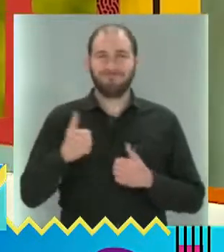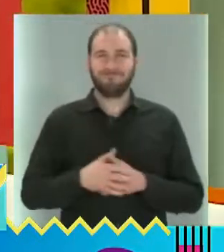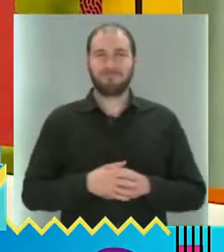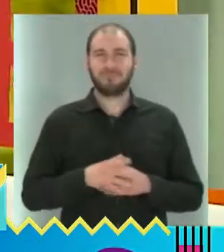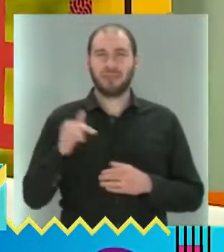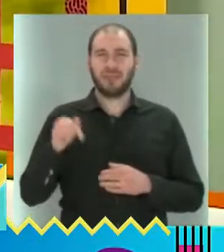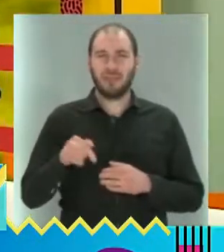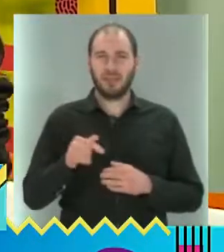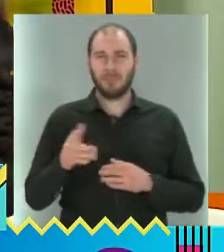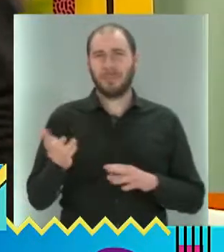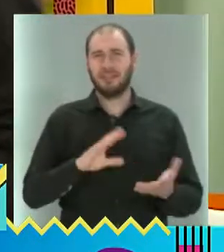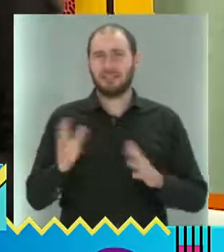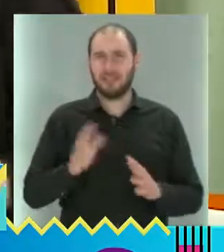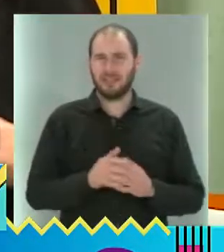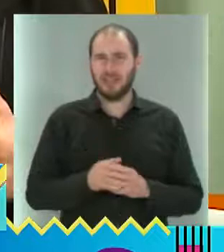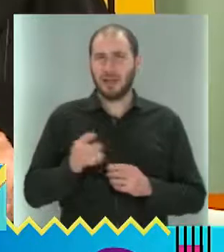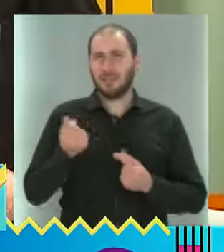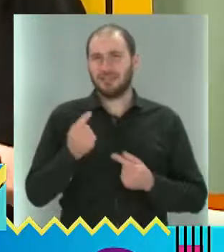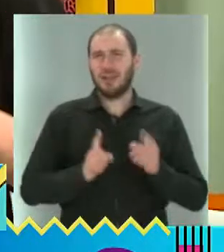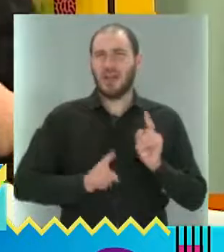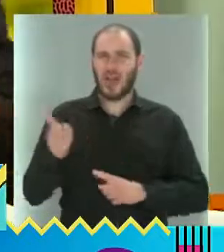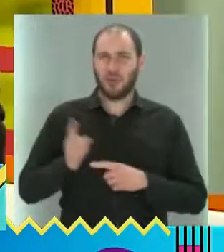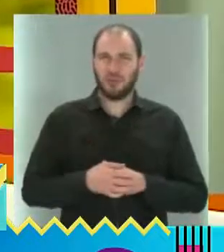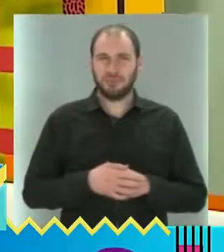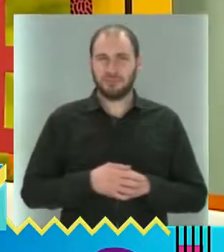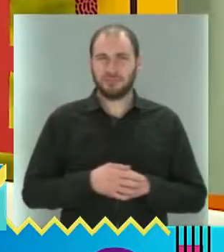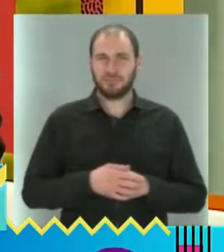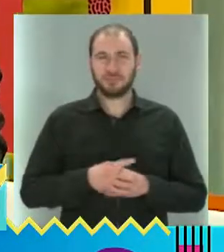bien. La que no está muy bien son algunos precios.